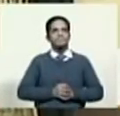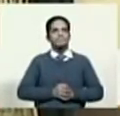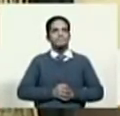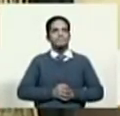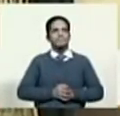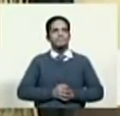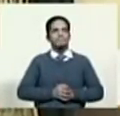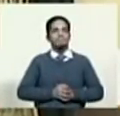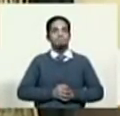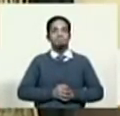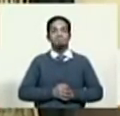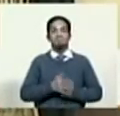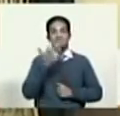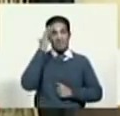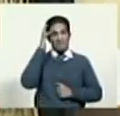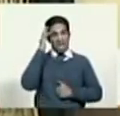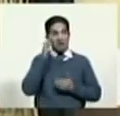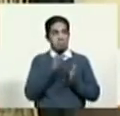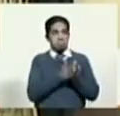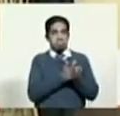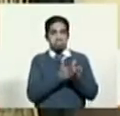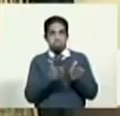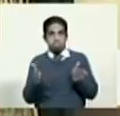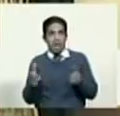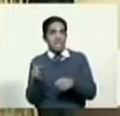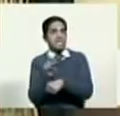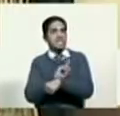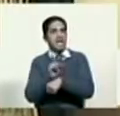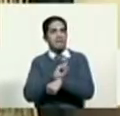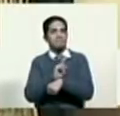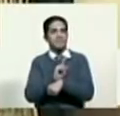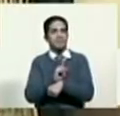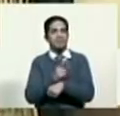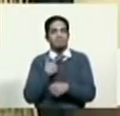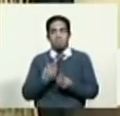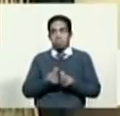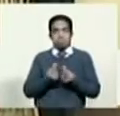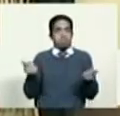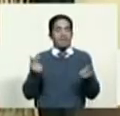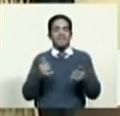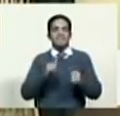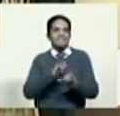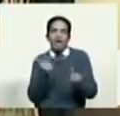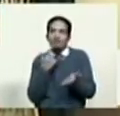febrero. El mes número 2. Nos descuidamos y ya es 24 de diciembre.